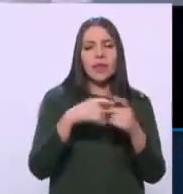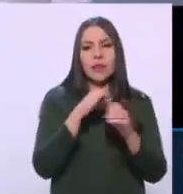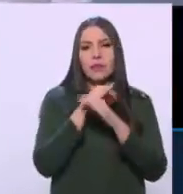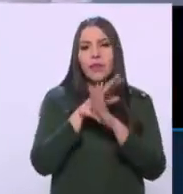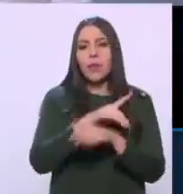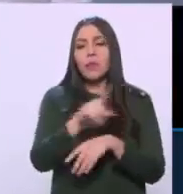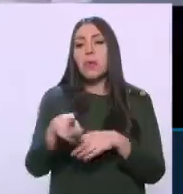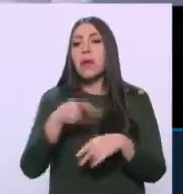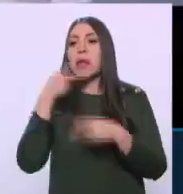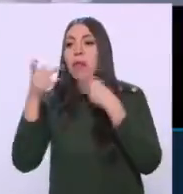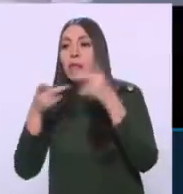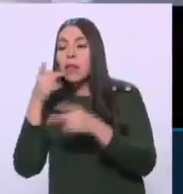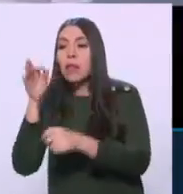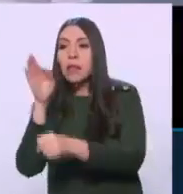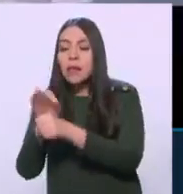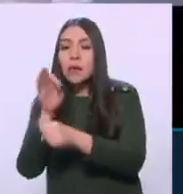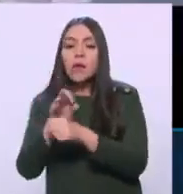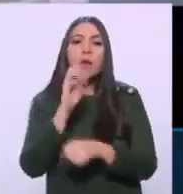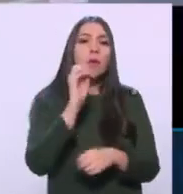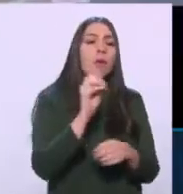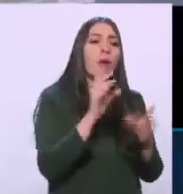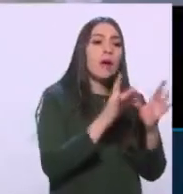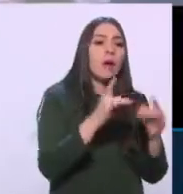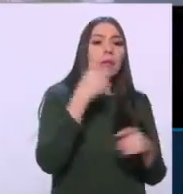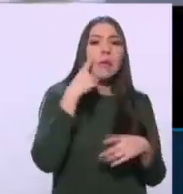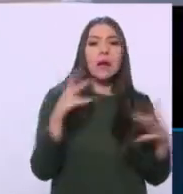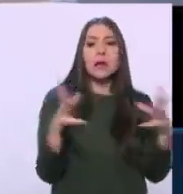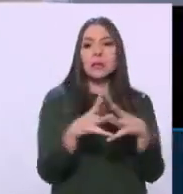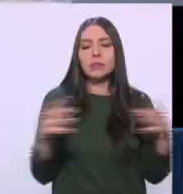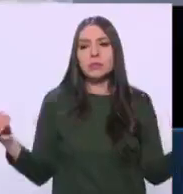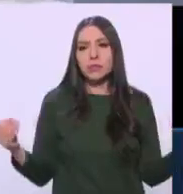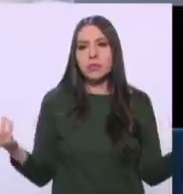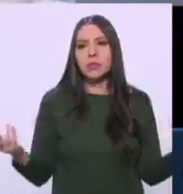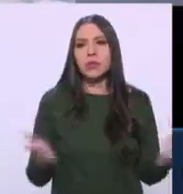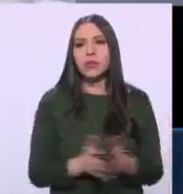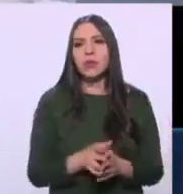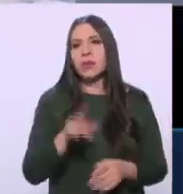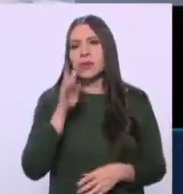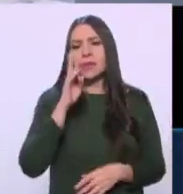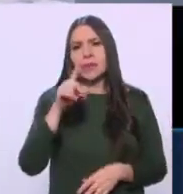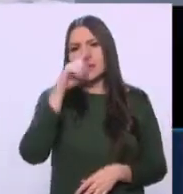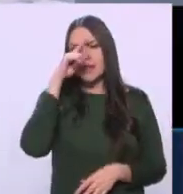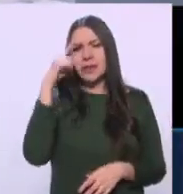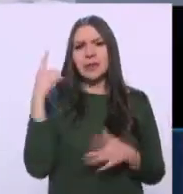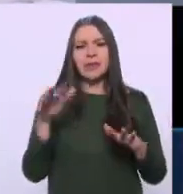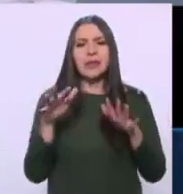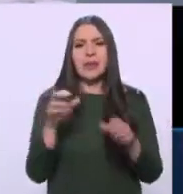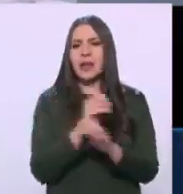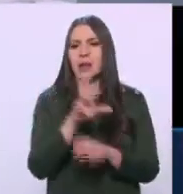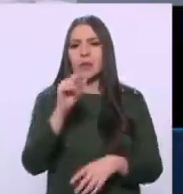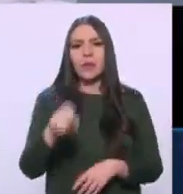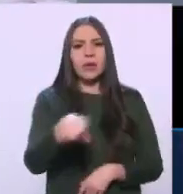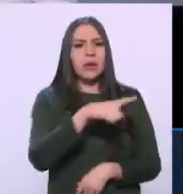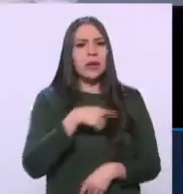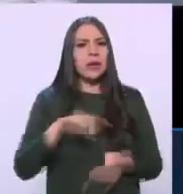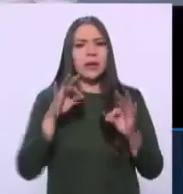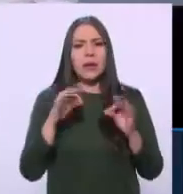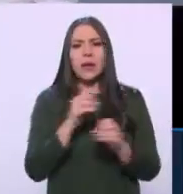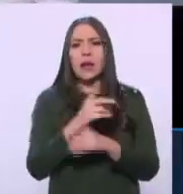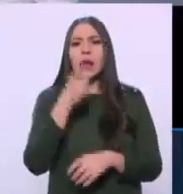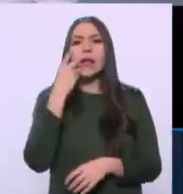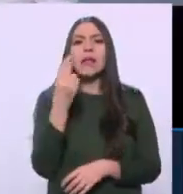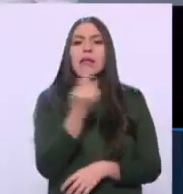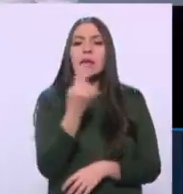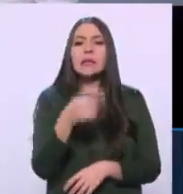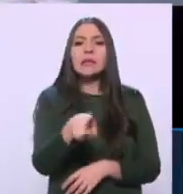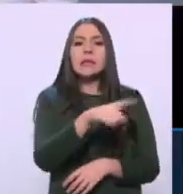argumentar o defender que se puedan desaparecer, cuando claramente no es así. Las recomendaciones que hacemos son muy contundentes a mejorar